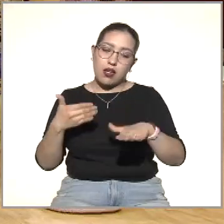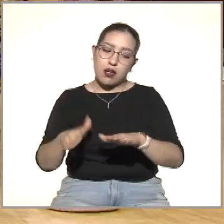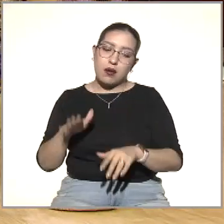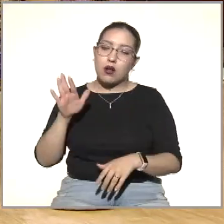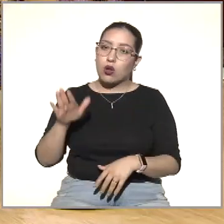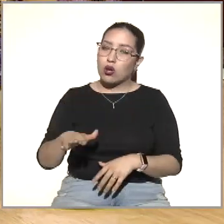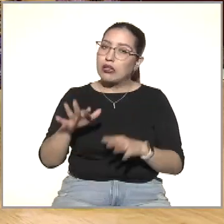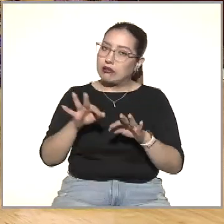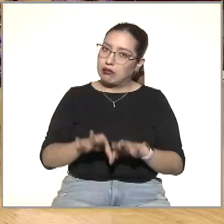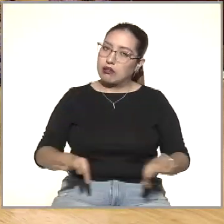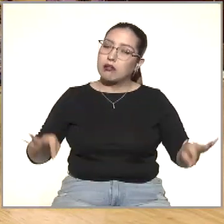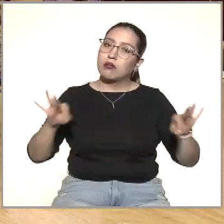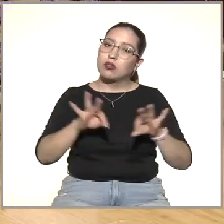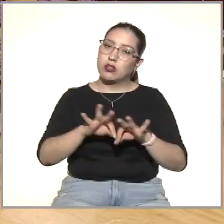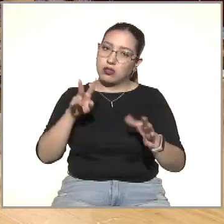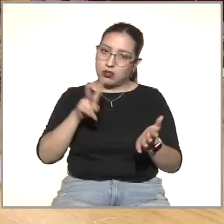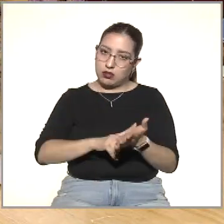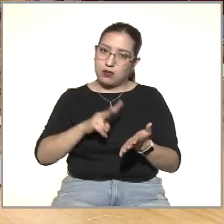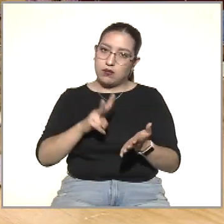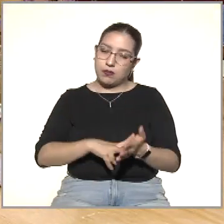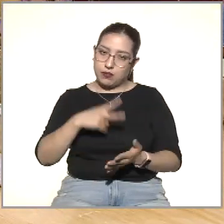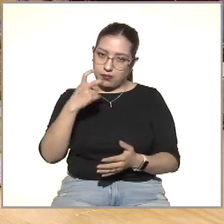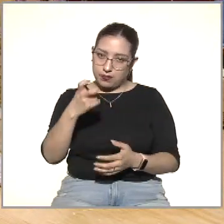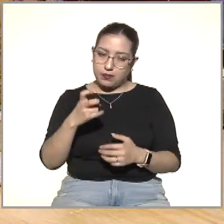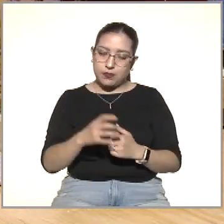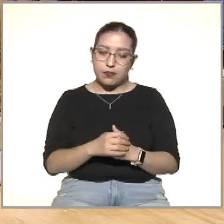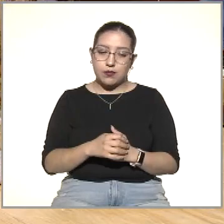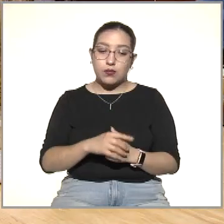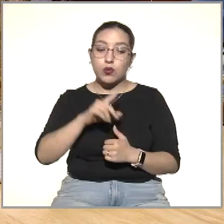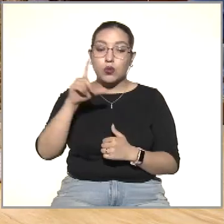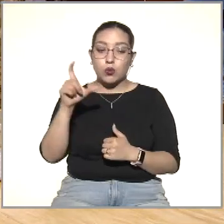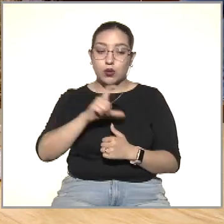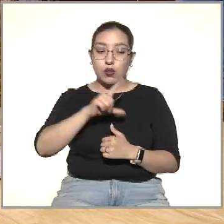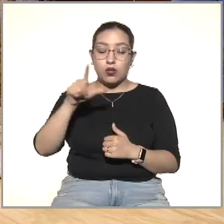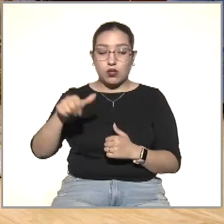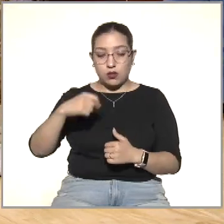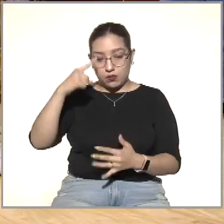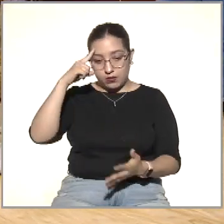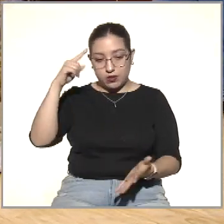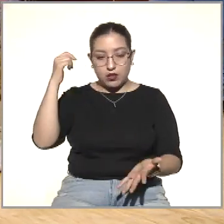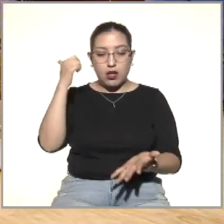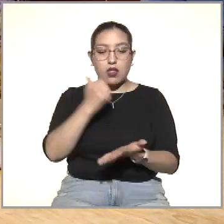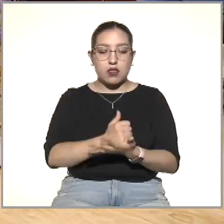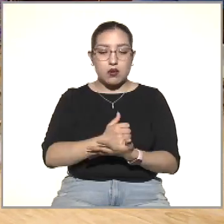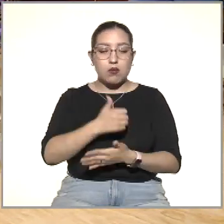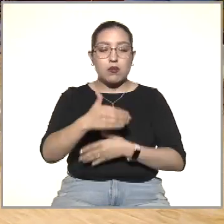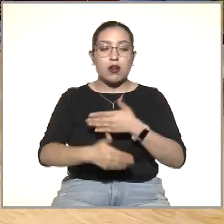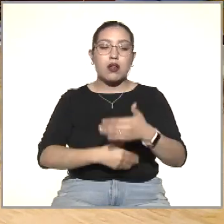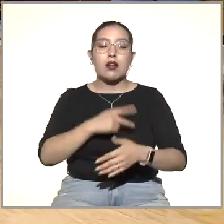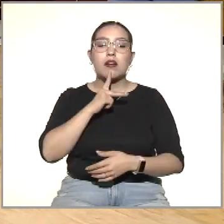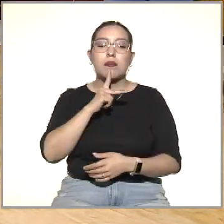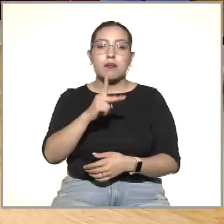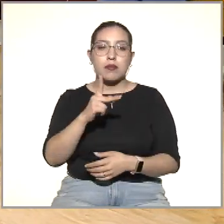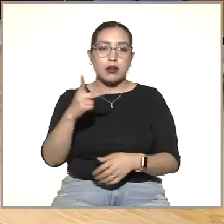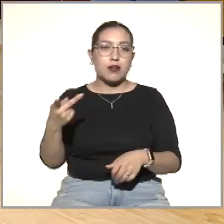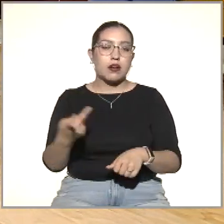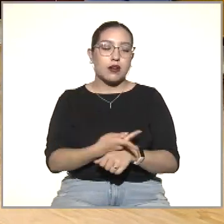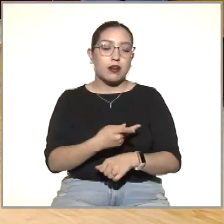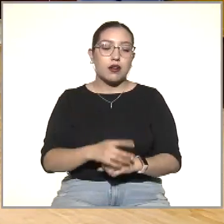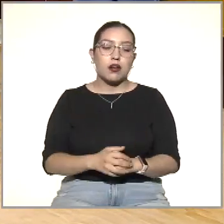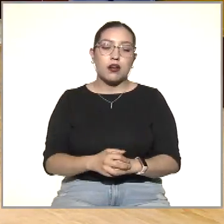para el público. ¿Qué pasa cuando sí nombran el trauma? Cuando ya lo nombran, cuando ya dices, o sea, haz de